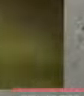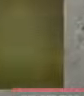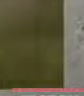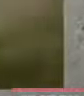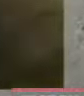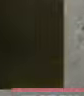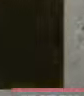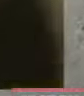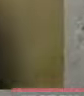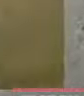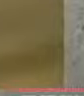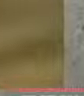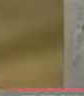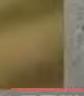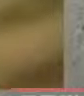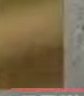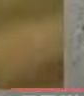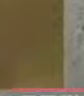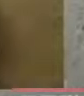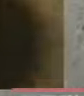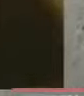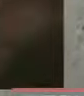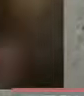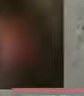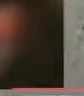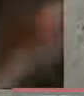su casa de los rivero sus tierras